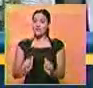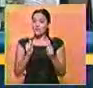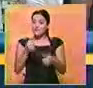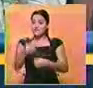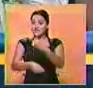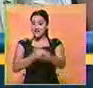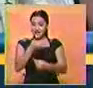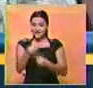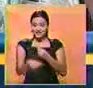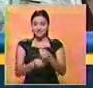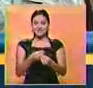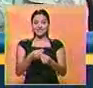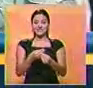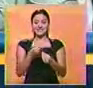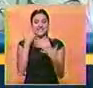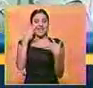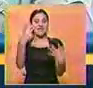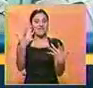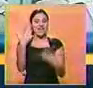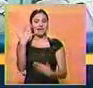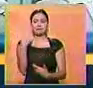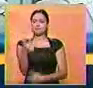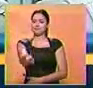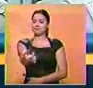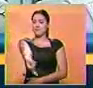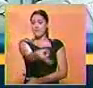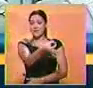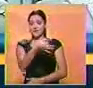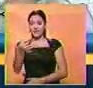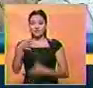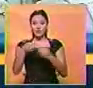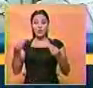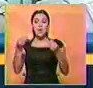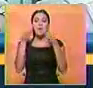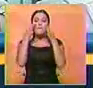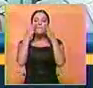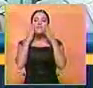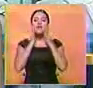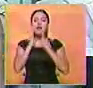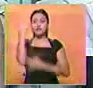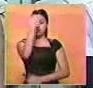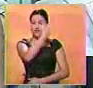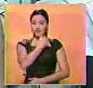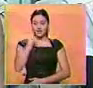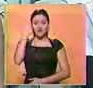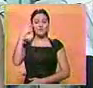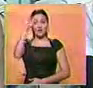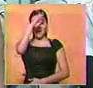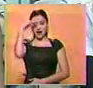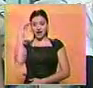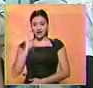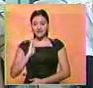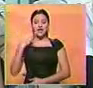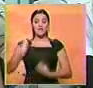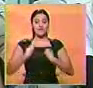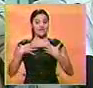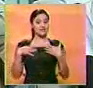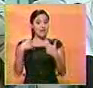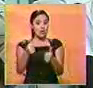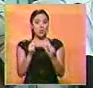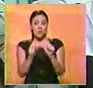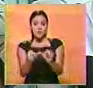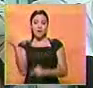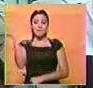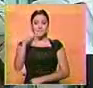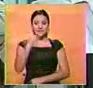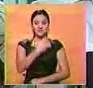porque definitivamente van a ver resultados maravillosos en la piel de su rostro. Soy Ana Alicia Alba, esto es Vida y Salud y continuamos con